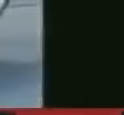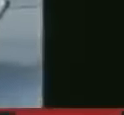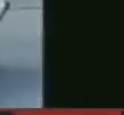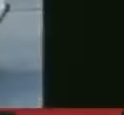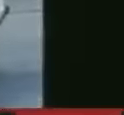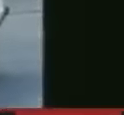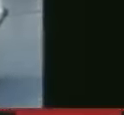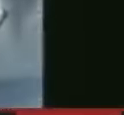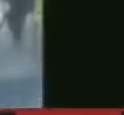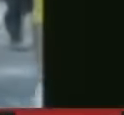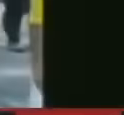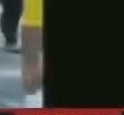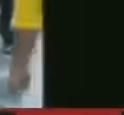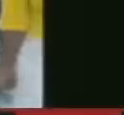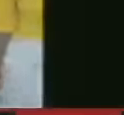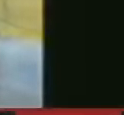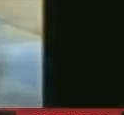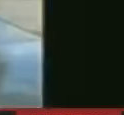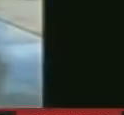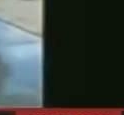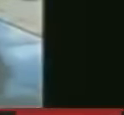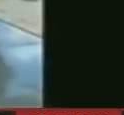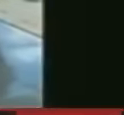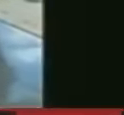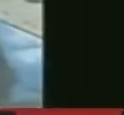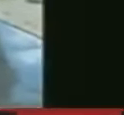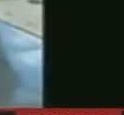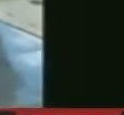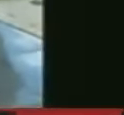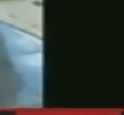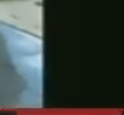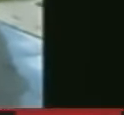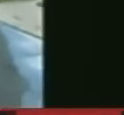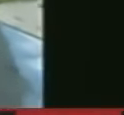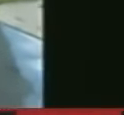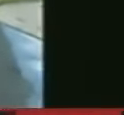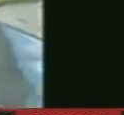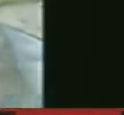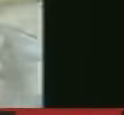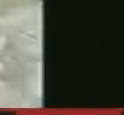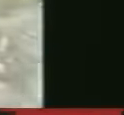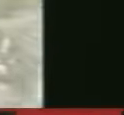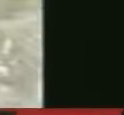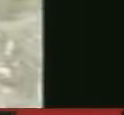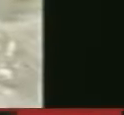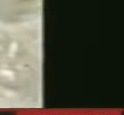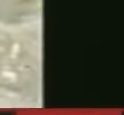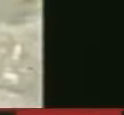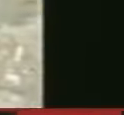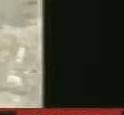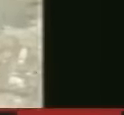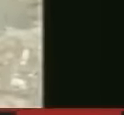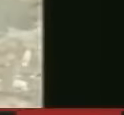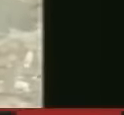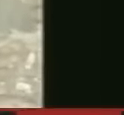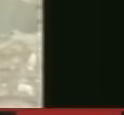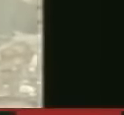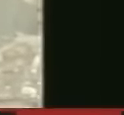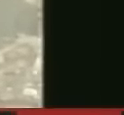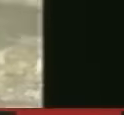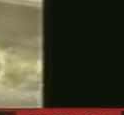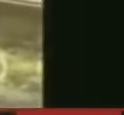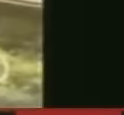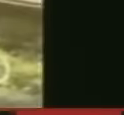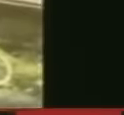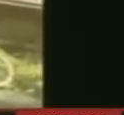cómo fue que se fue haciendo. El lugar, ¿no? En su casa, donde ocurrieron los hechos, ahí está. La exhumación, pero si pudiéramos ver el otro video, por favor,